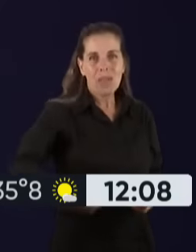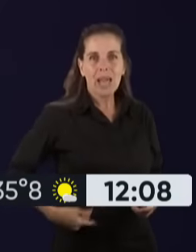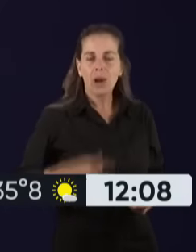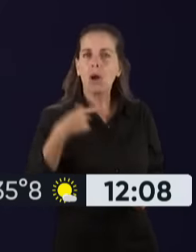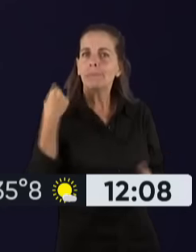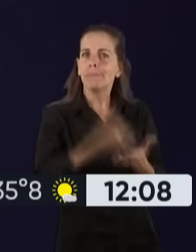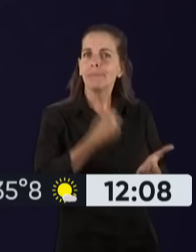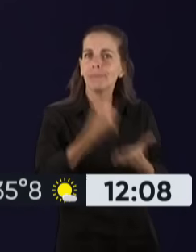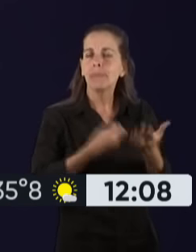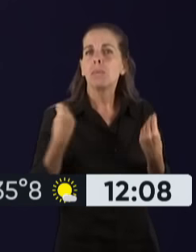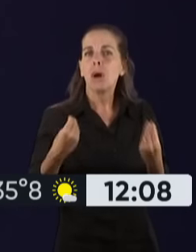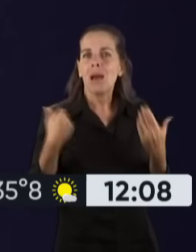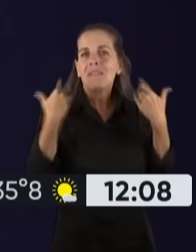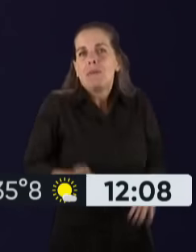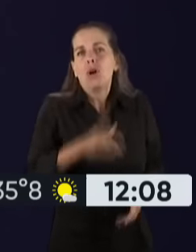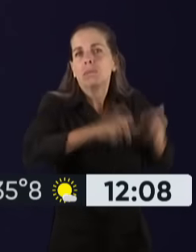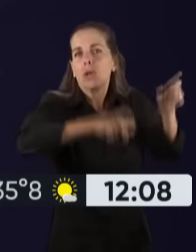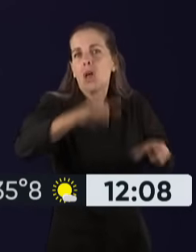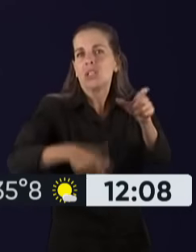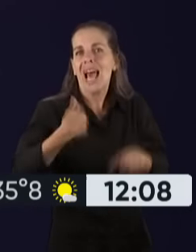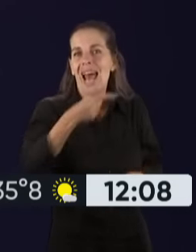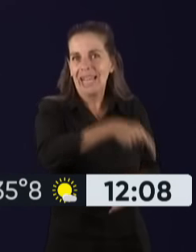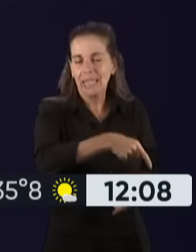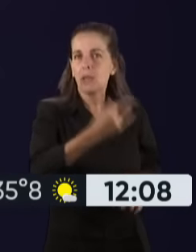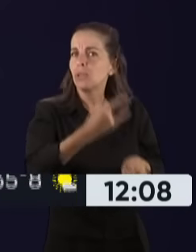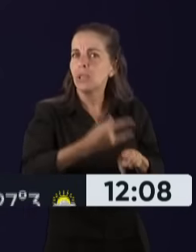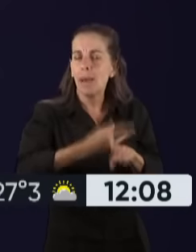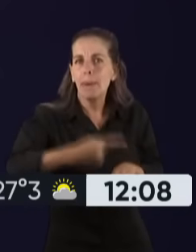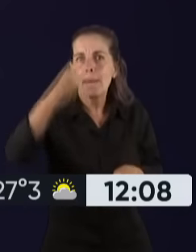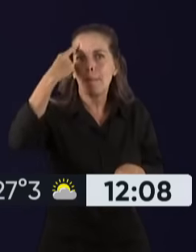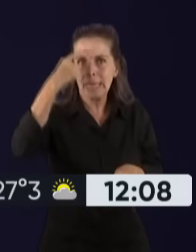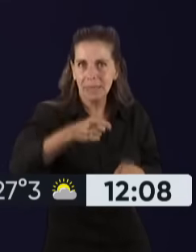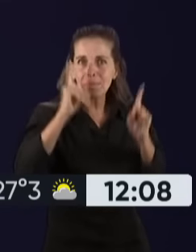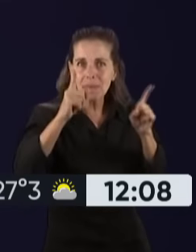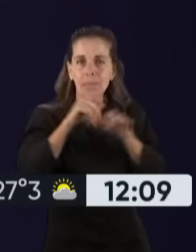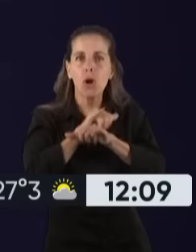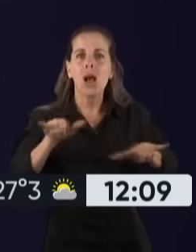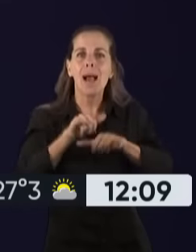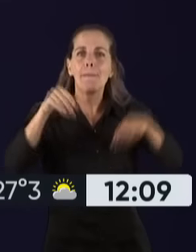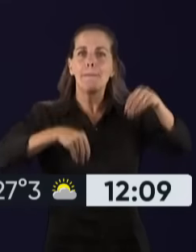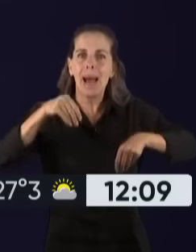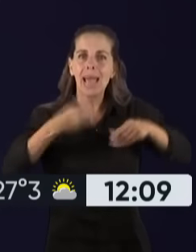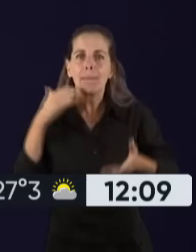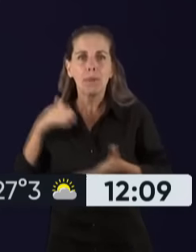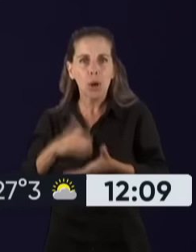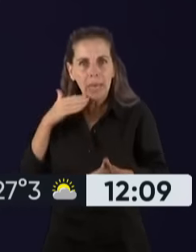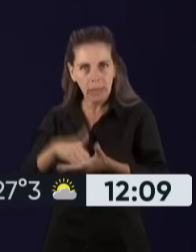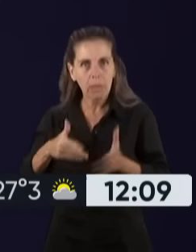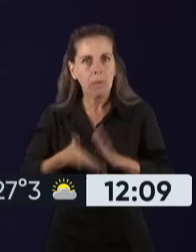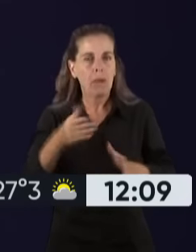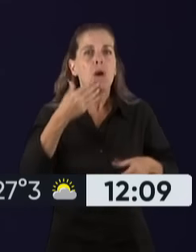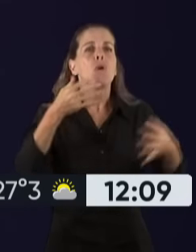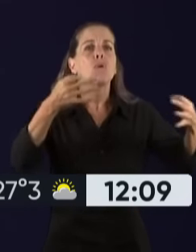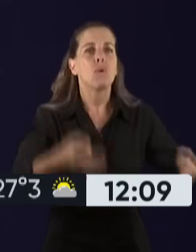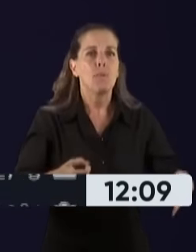de cada uno de los argentinos siempre recordando que lo que se prometió en campaña se va a cumplir Y que no nos vamos